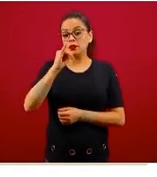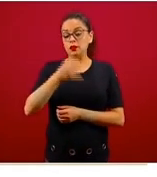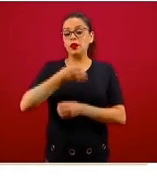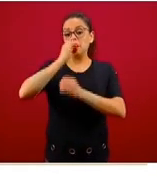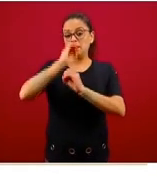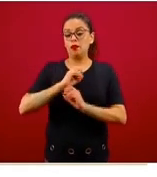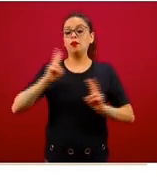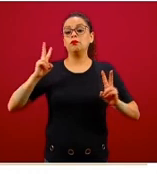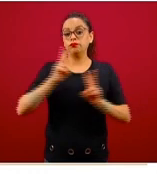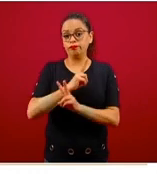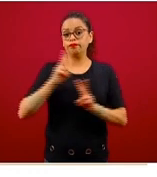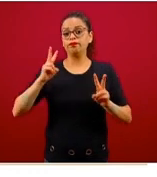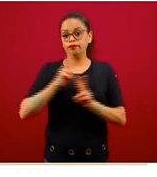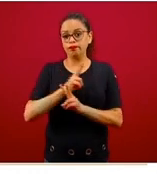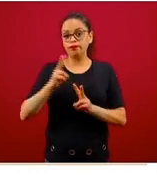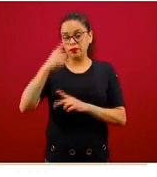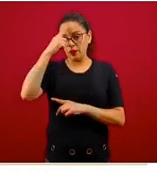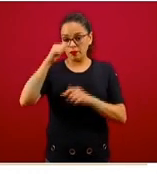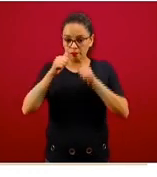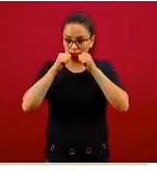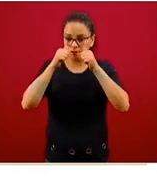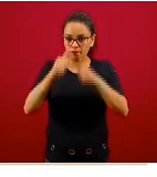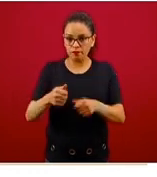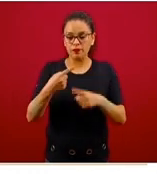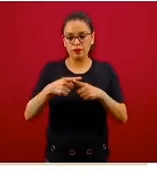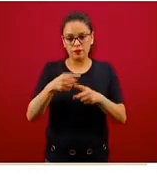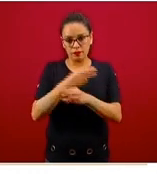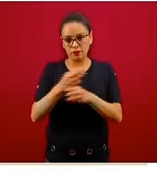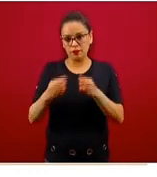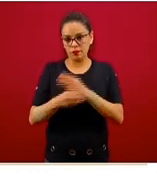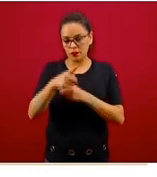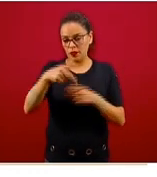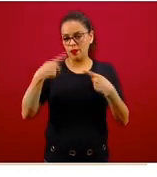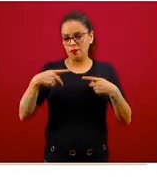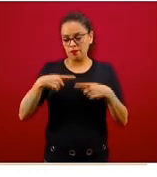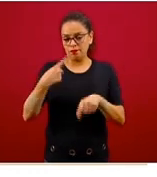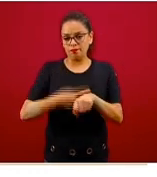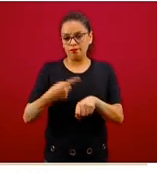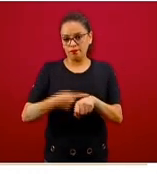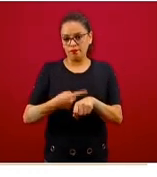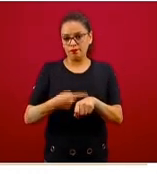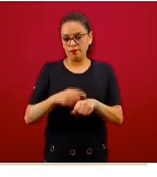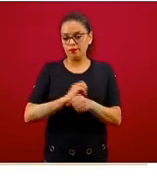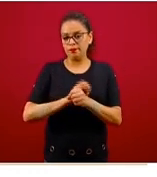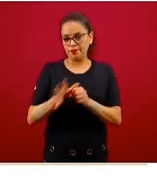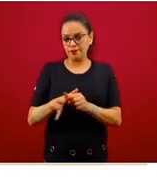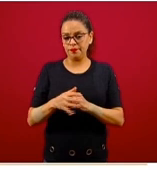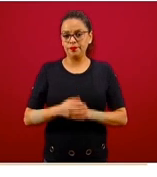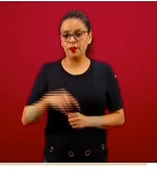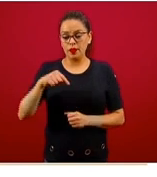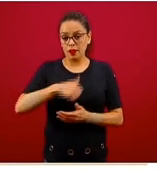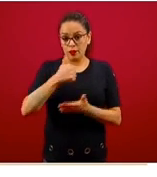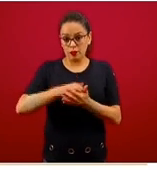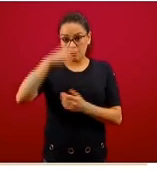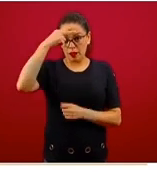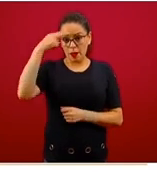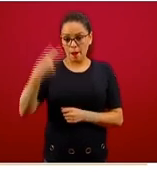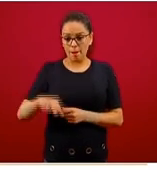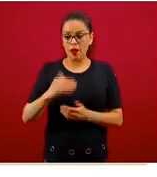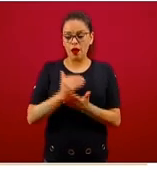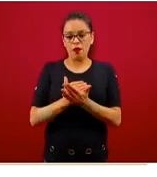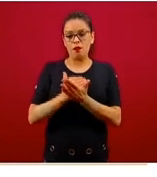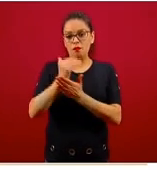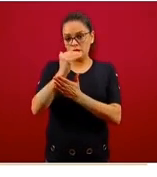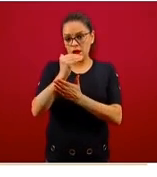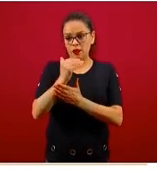e occupation. insumos para poder Here we're atender looking at the a estos pacientes, y vemos at también the cómo intense hay at un the incremento ICU en la Ciudad de México bed que ahora pasa al occupation,